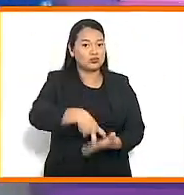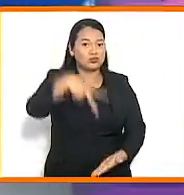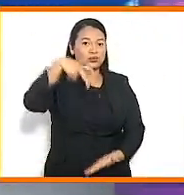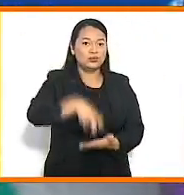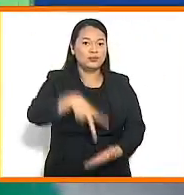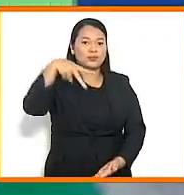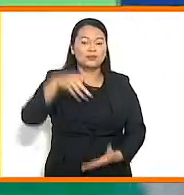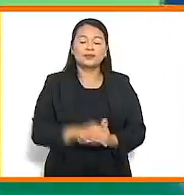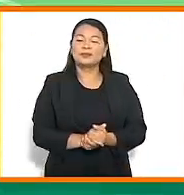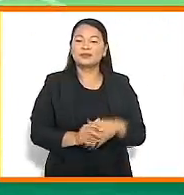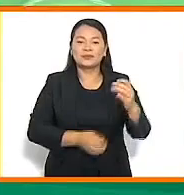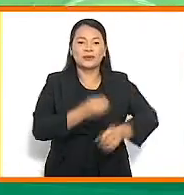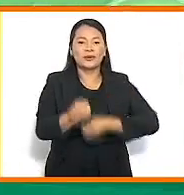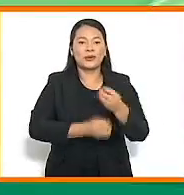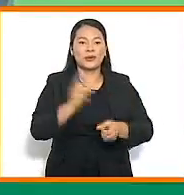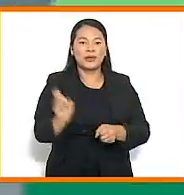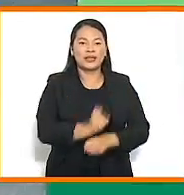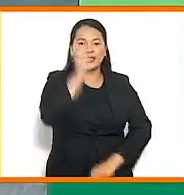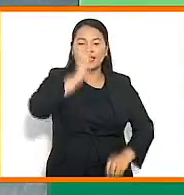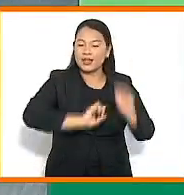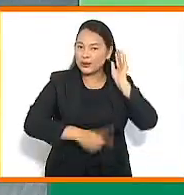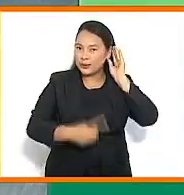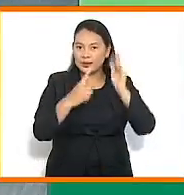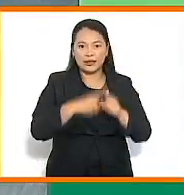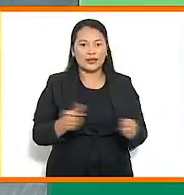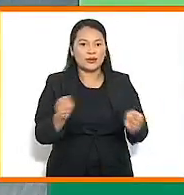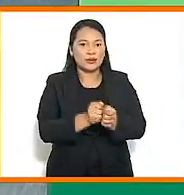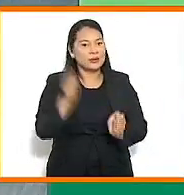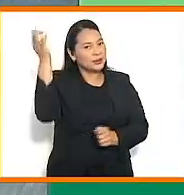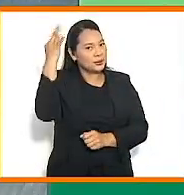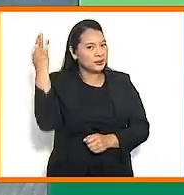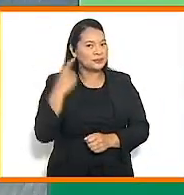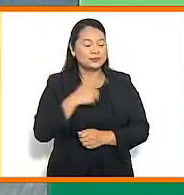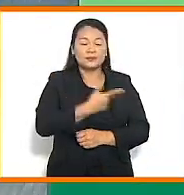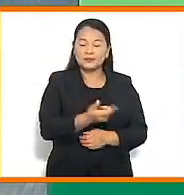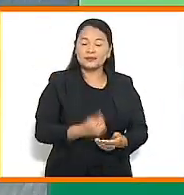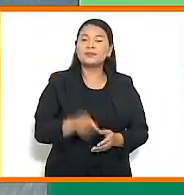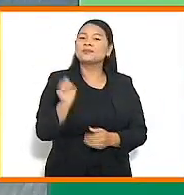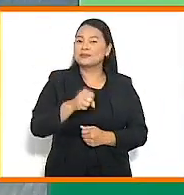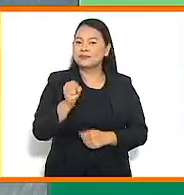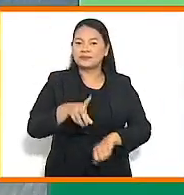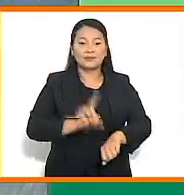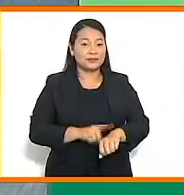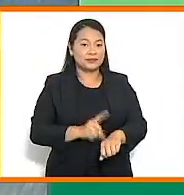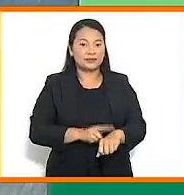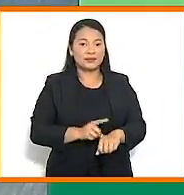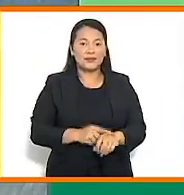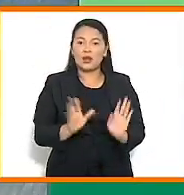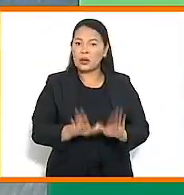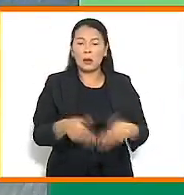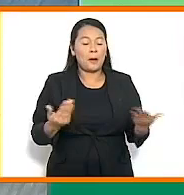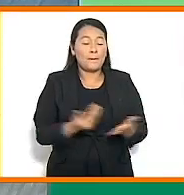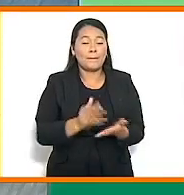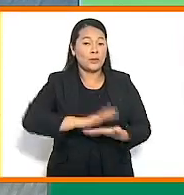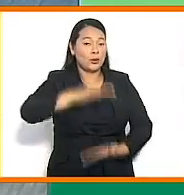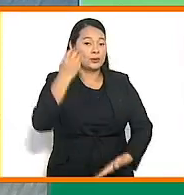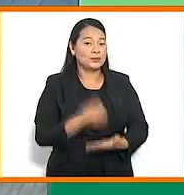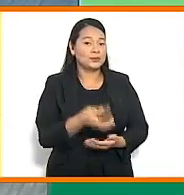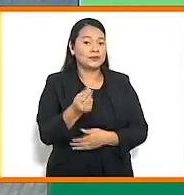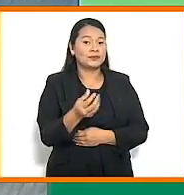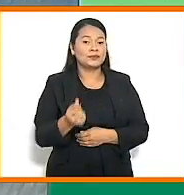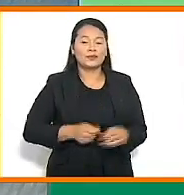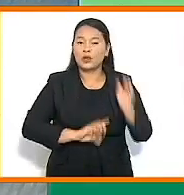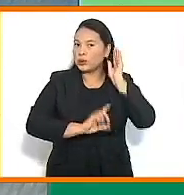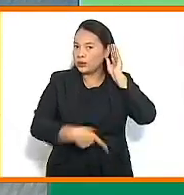esperando la esfera ganadora de Multi X, te dejo con Francini. Así es, Charly, muchas gracias. Vamos a conocer cómo vas a multiplicar tu premio de diaria. Atento